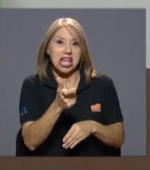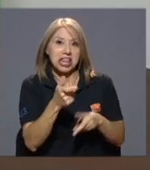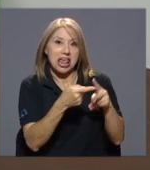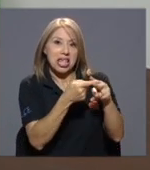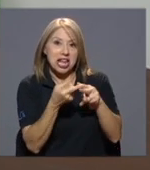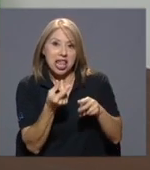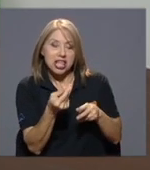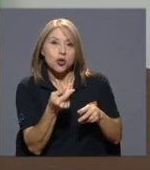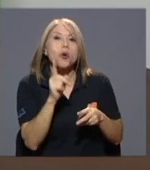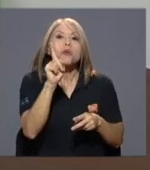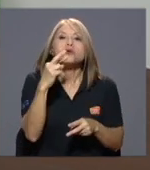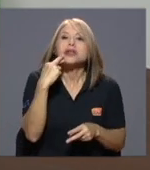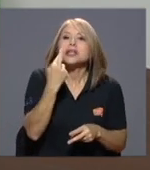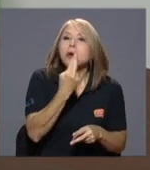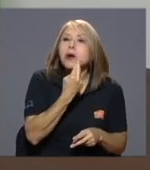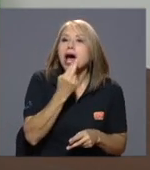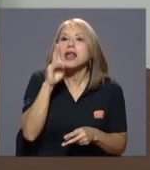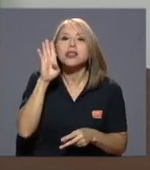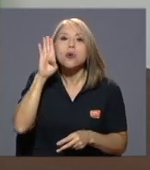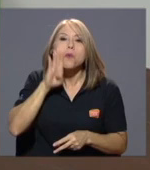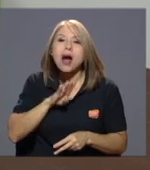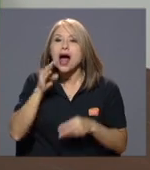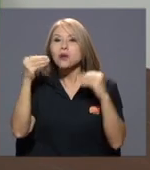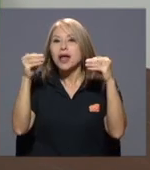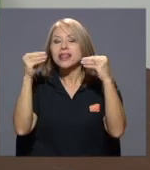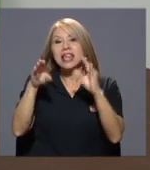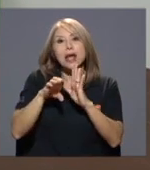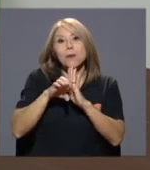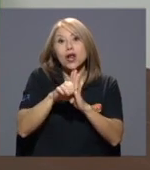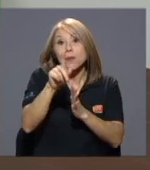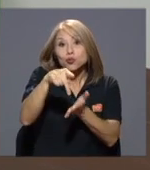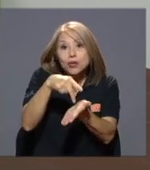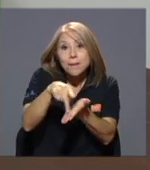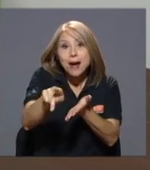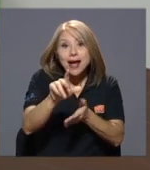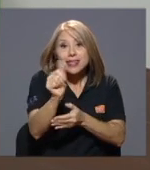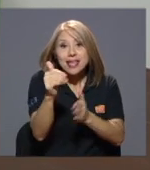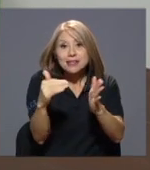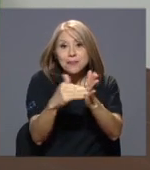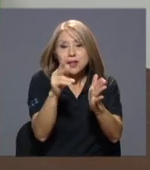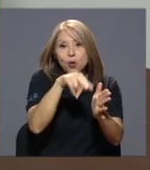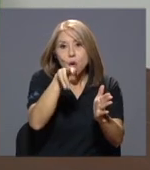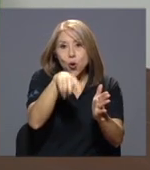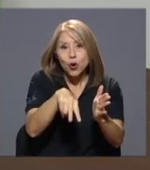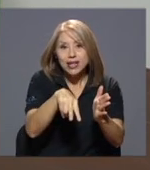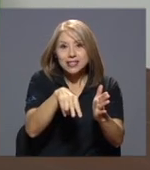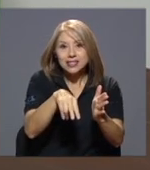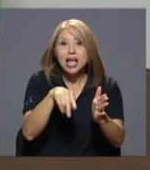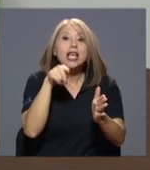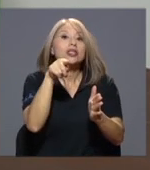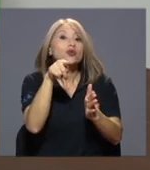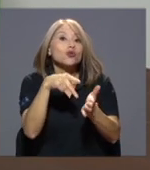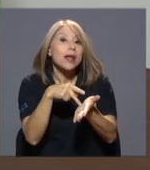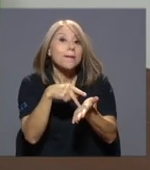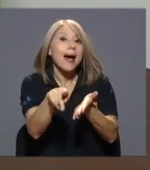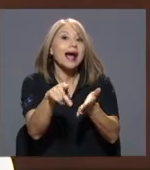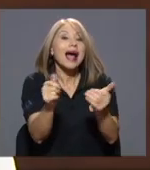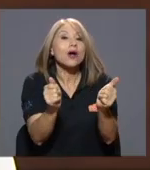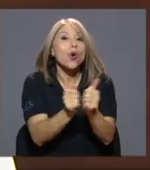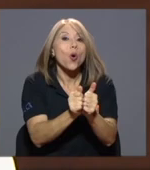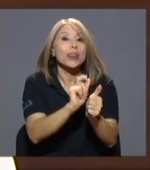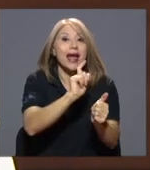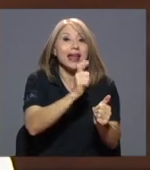un bar, una tienda, digamos si fueran 10 mil colones. Usualmente, si pagas con tarjeta de crédito y de